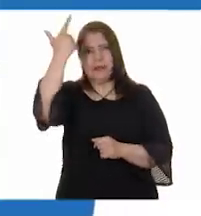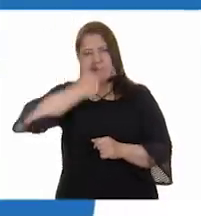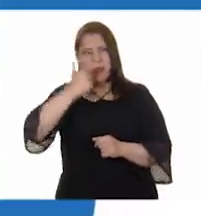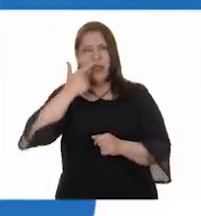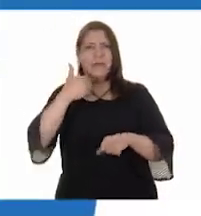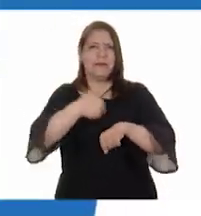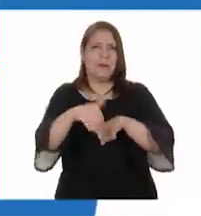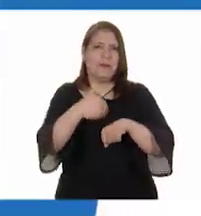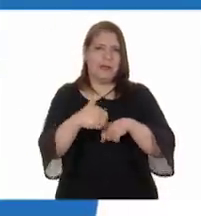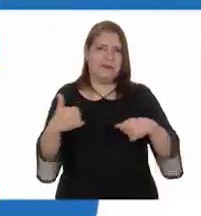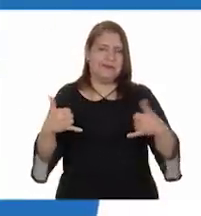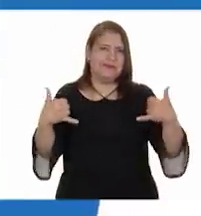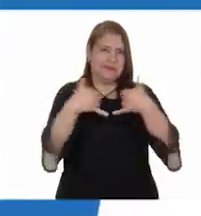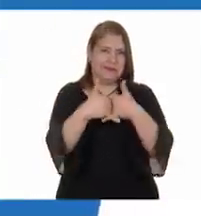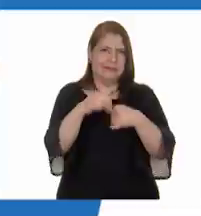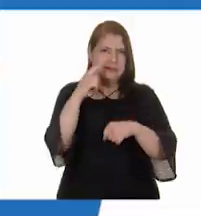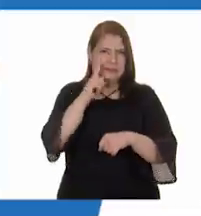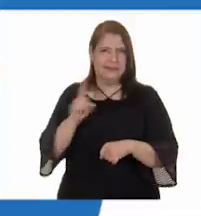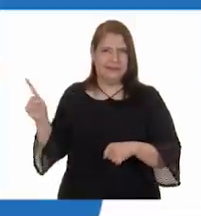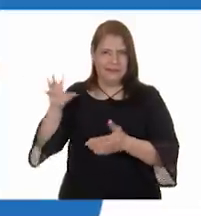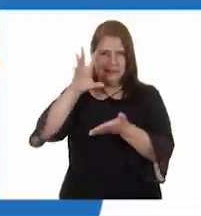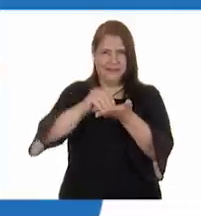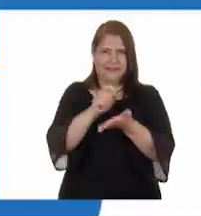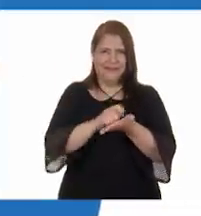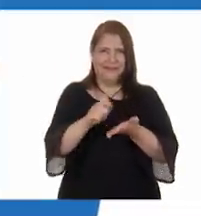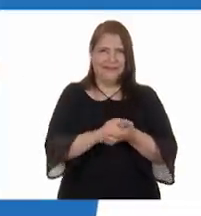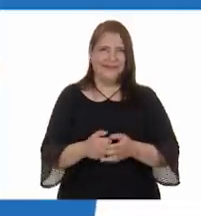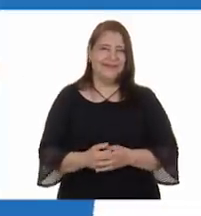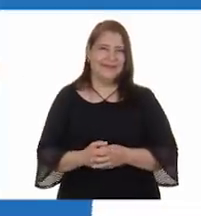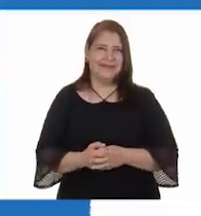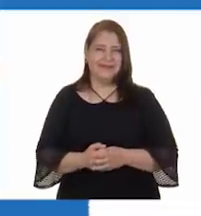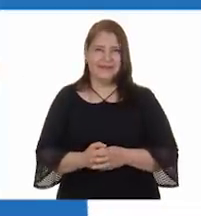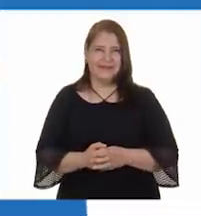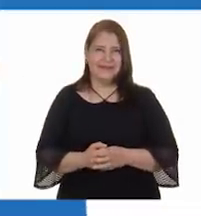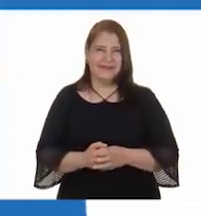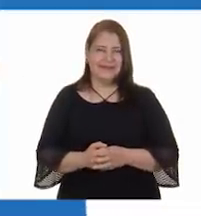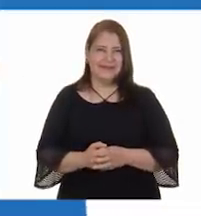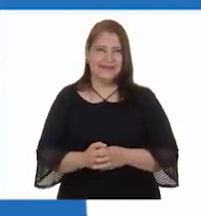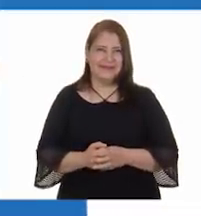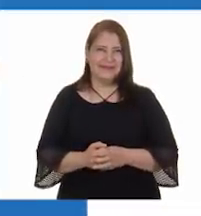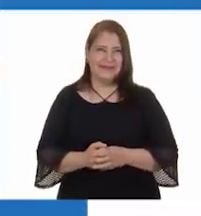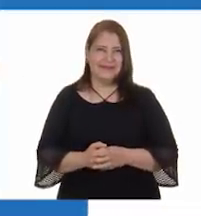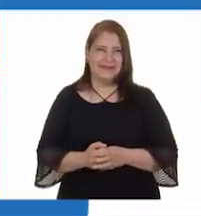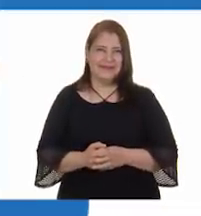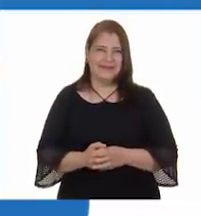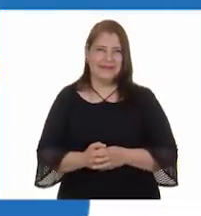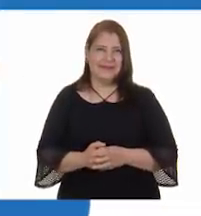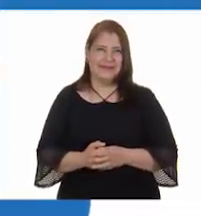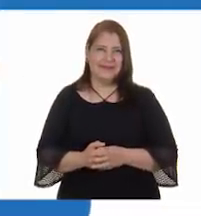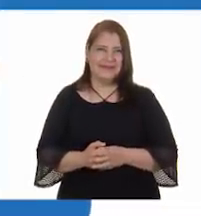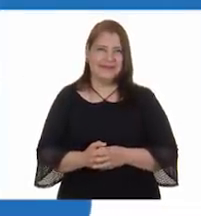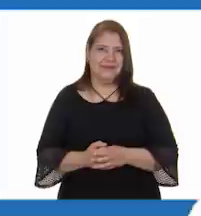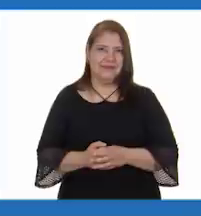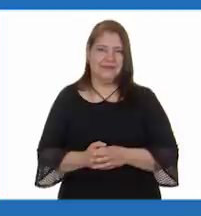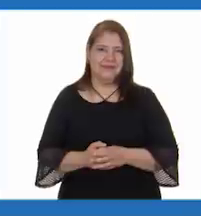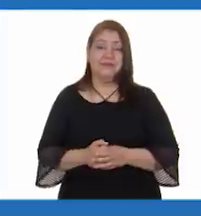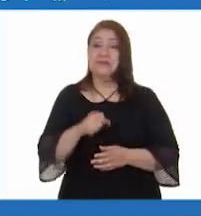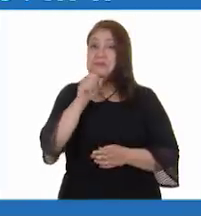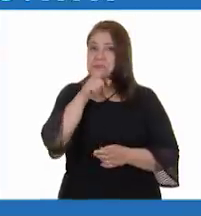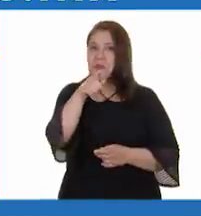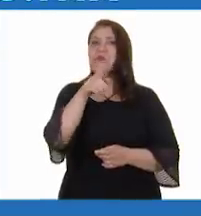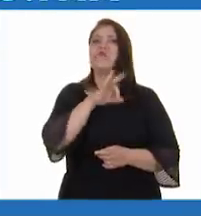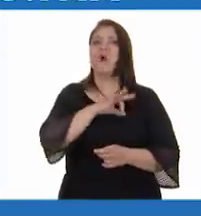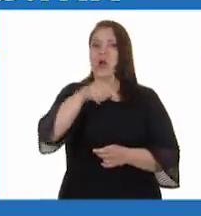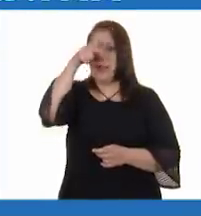teléfono 55 41 72 04 13. 100 líneas. También